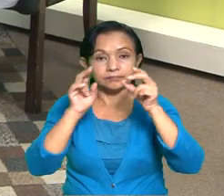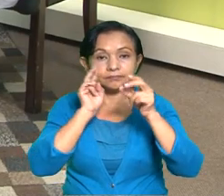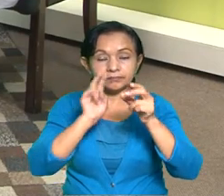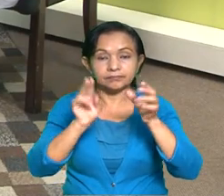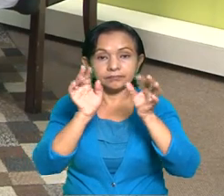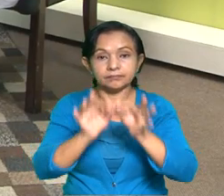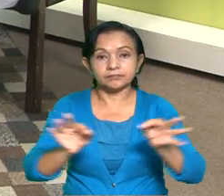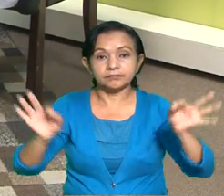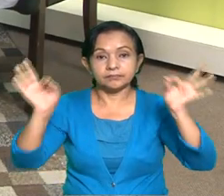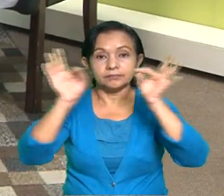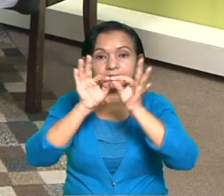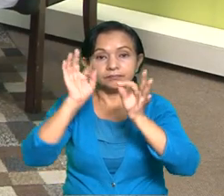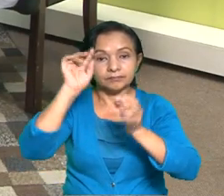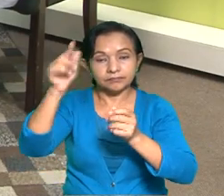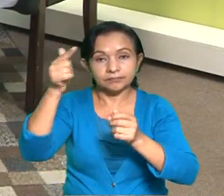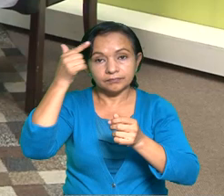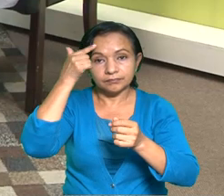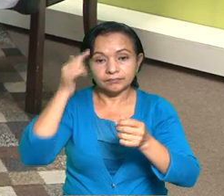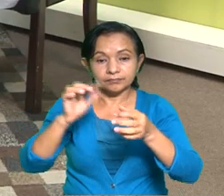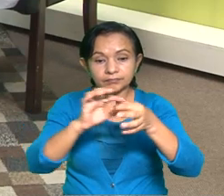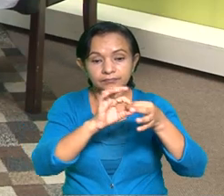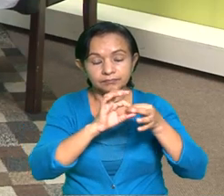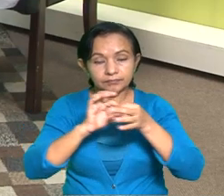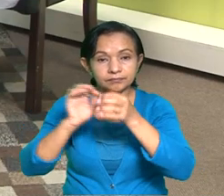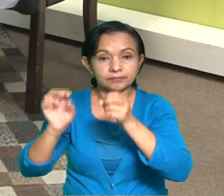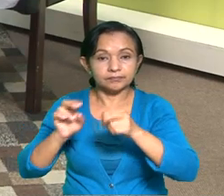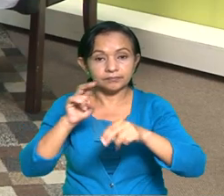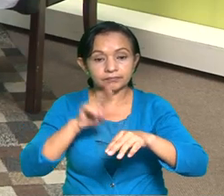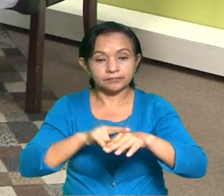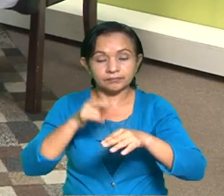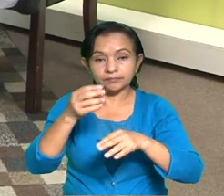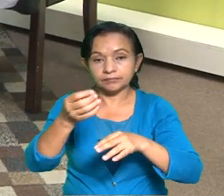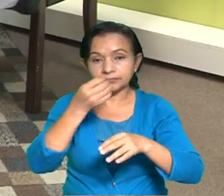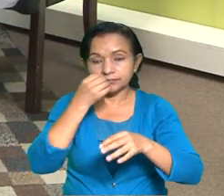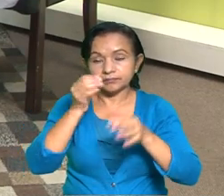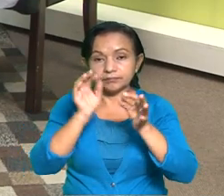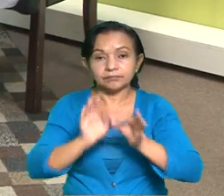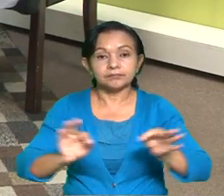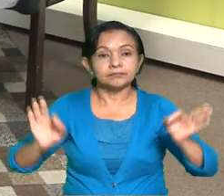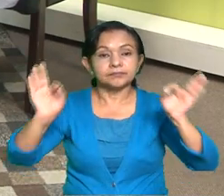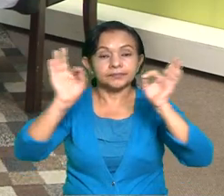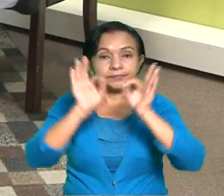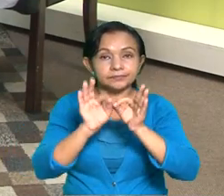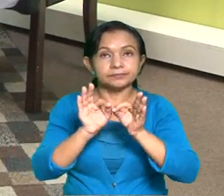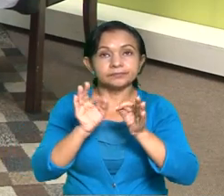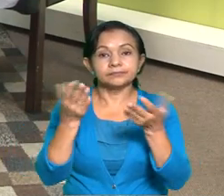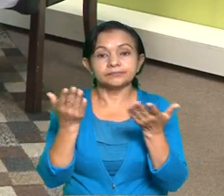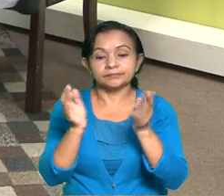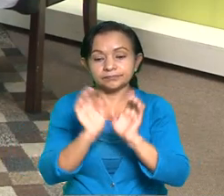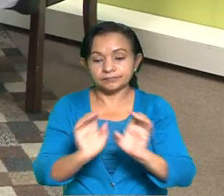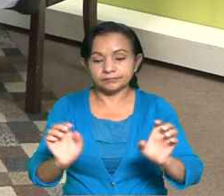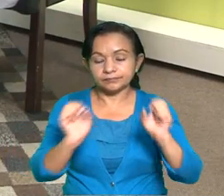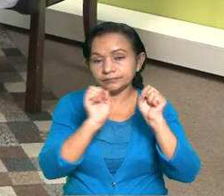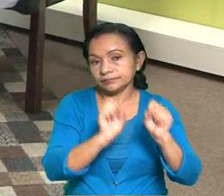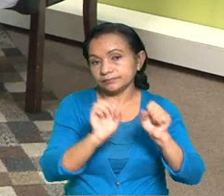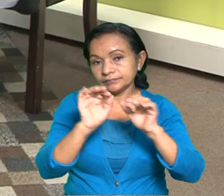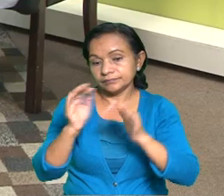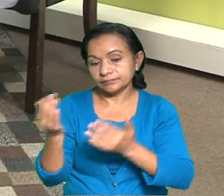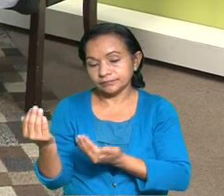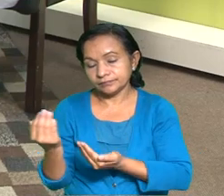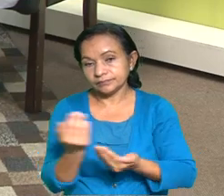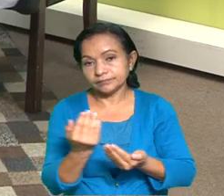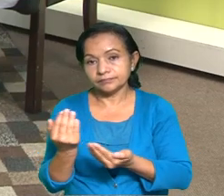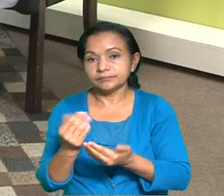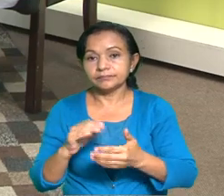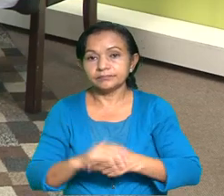que le ha dado el gobierno de Reconciliación y Unidad Nacional a este alimento fundamental para nuestros niños y nuestras niñas recién nacidos.